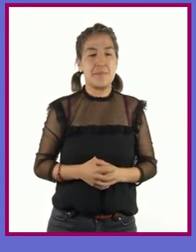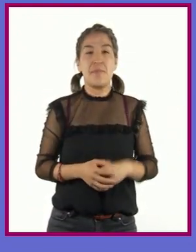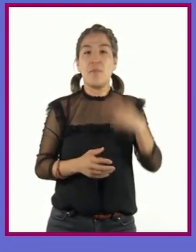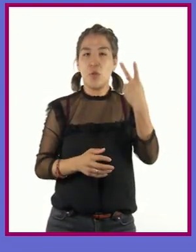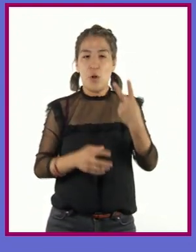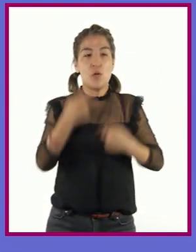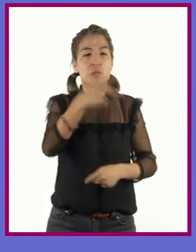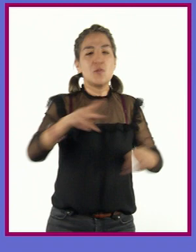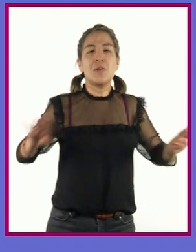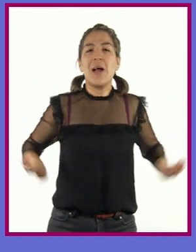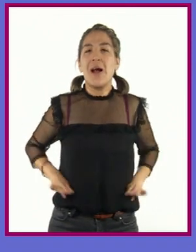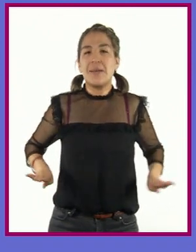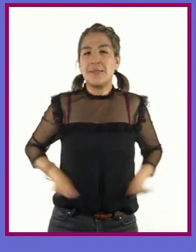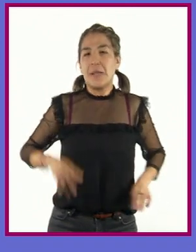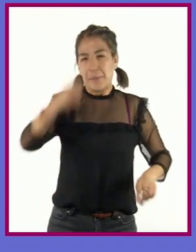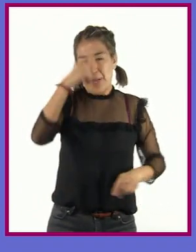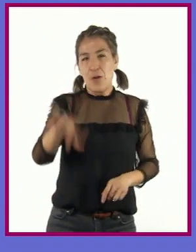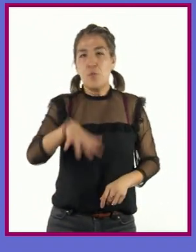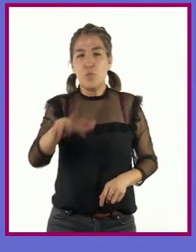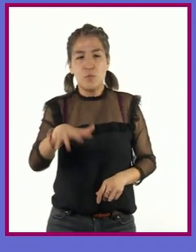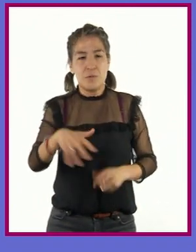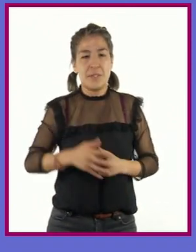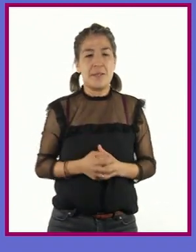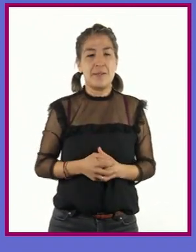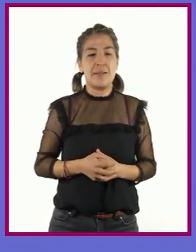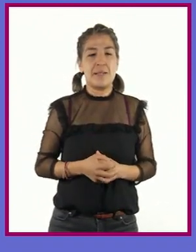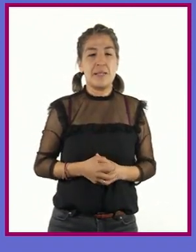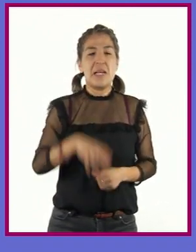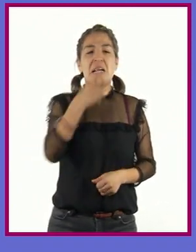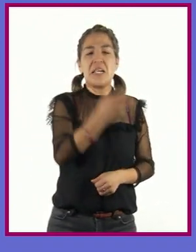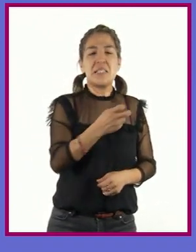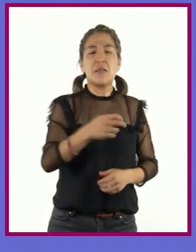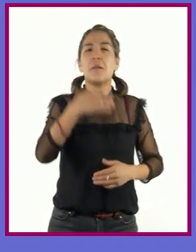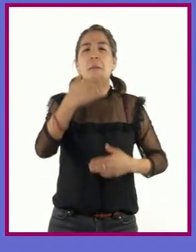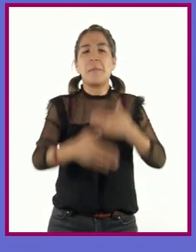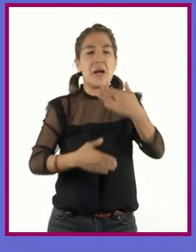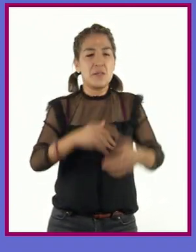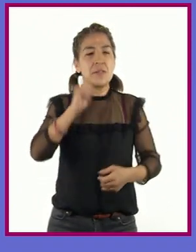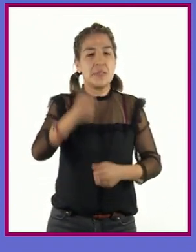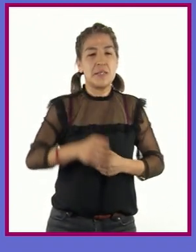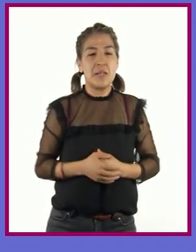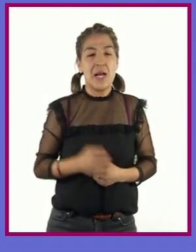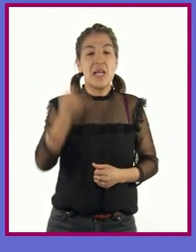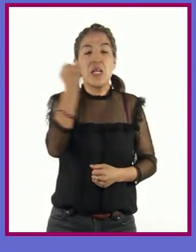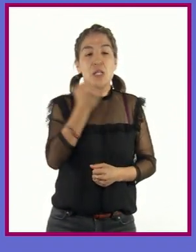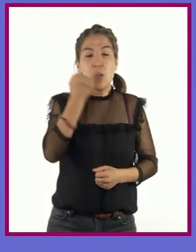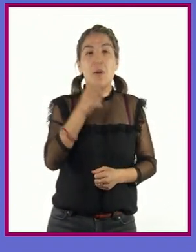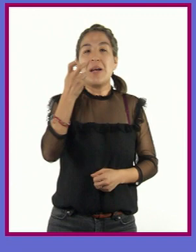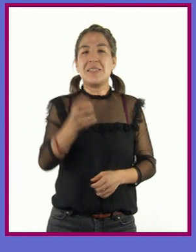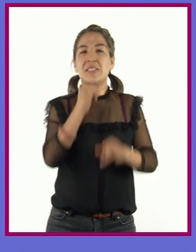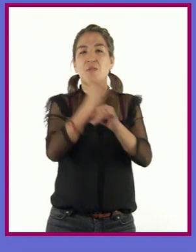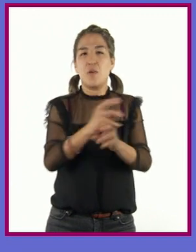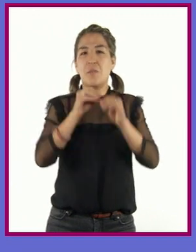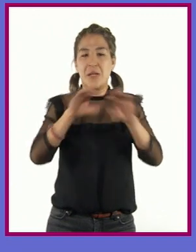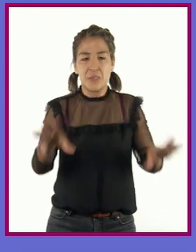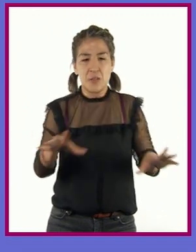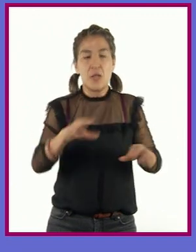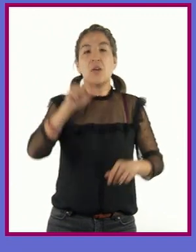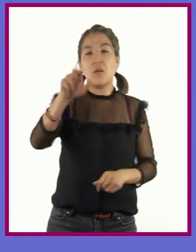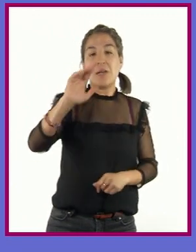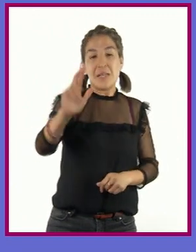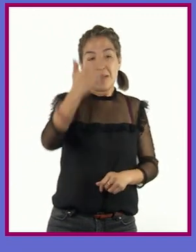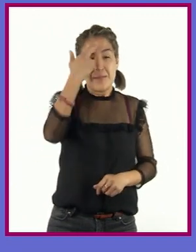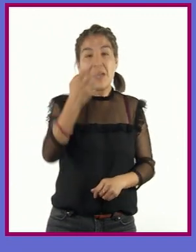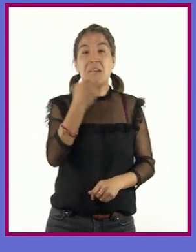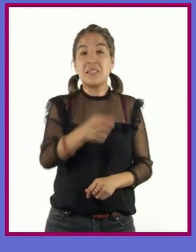2. Características de la búsqueda. Este paso determinará el idioma de la información. Recordemos